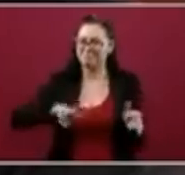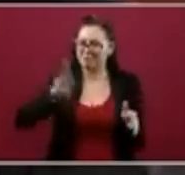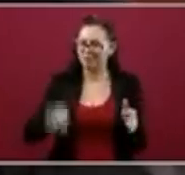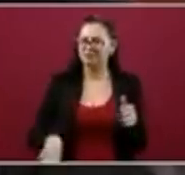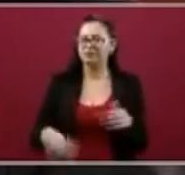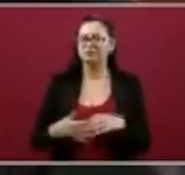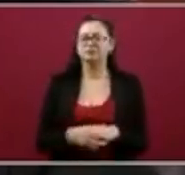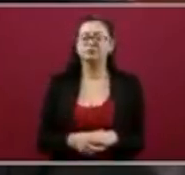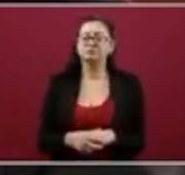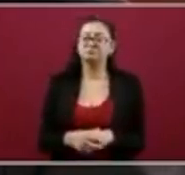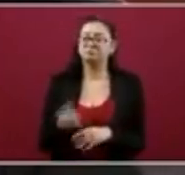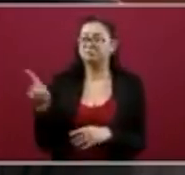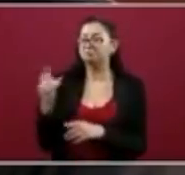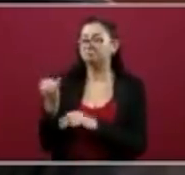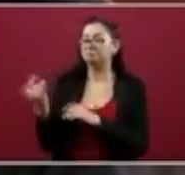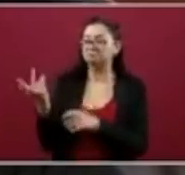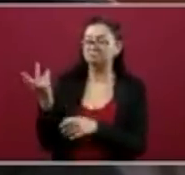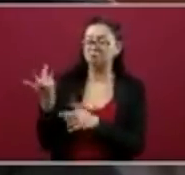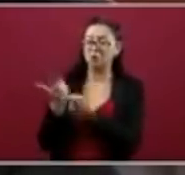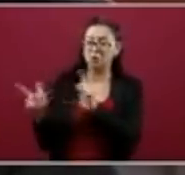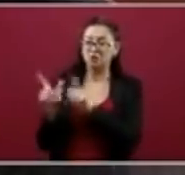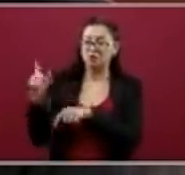las calificadoras